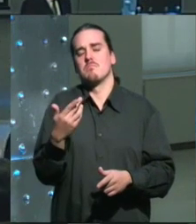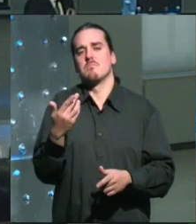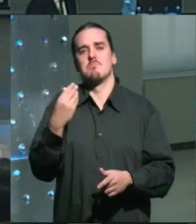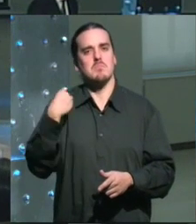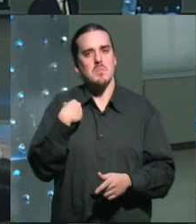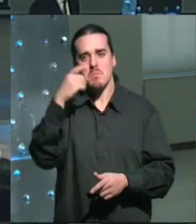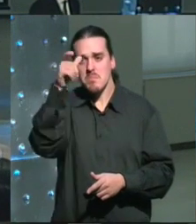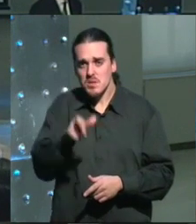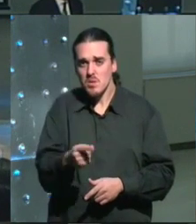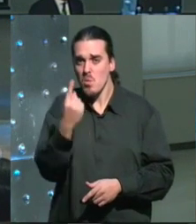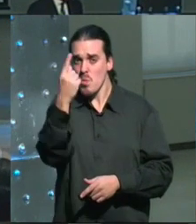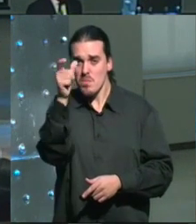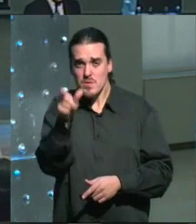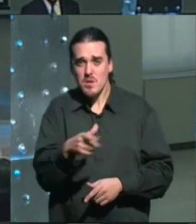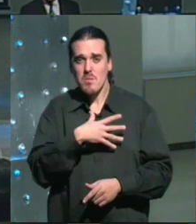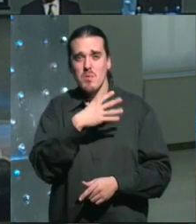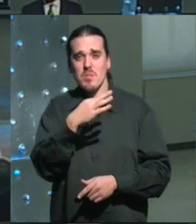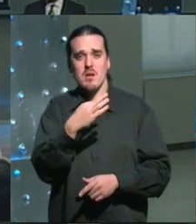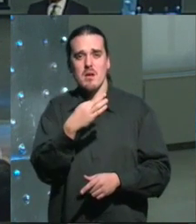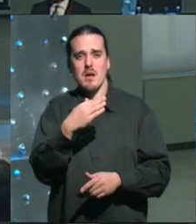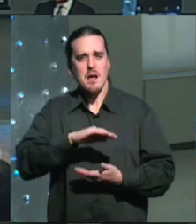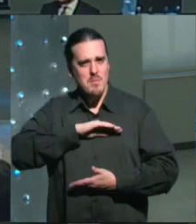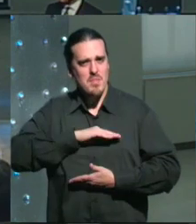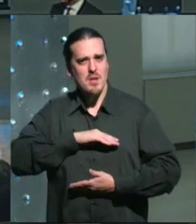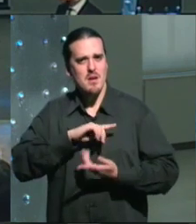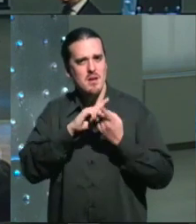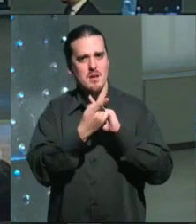una institución o en una empresa pública.